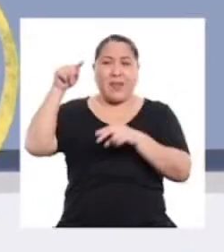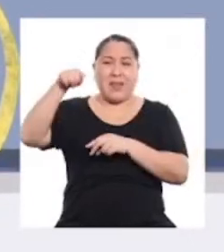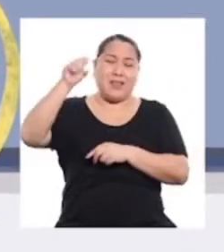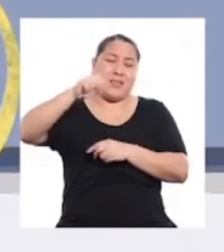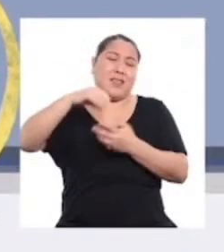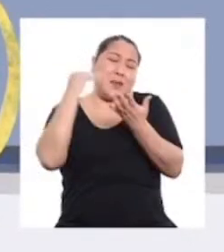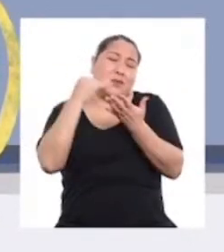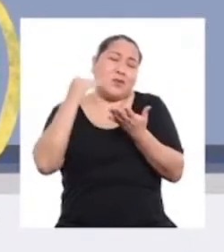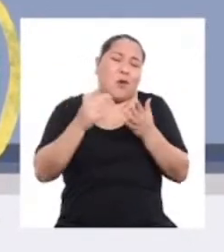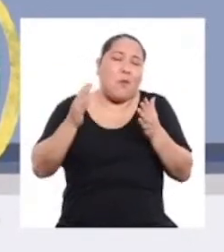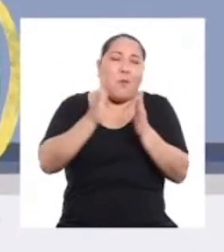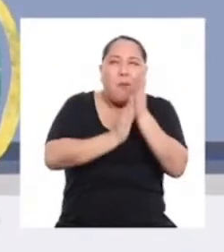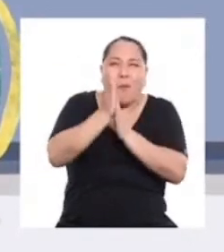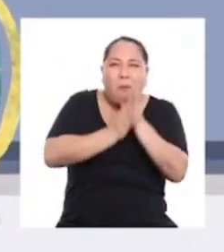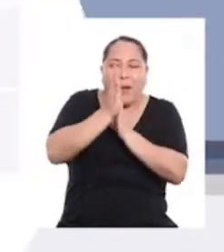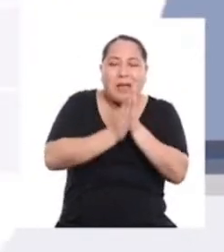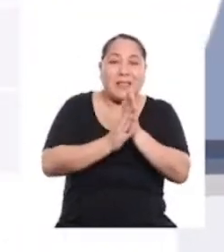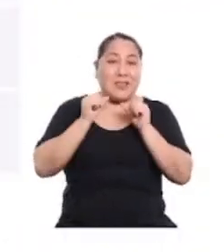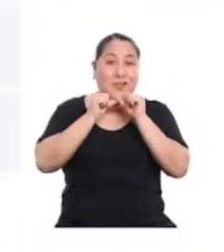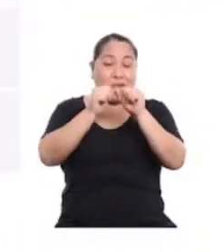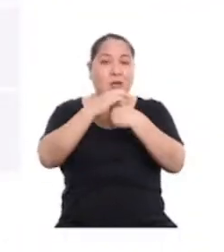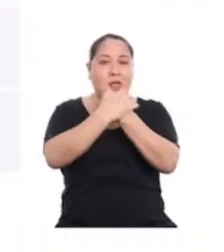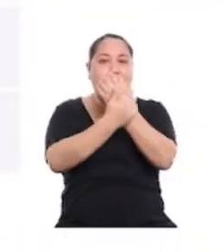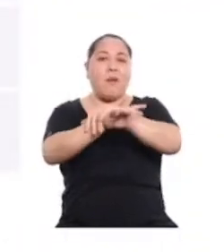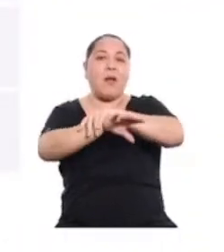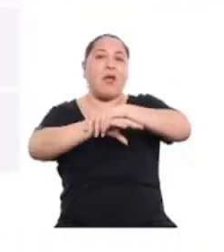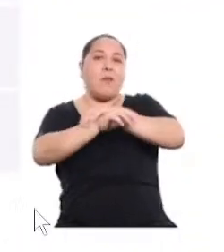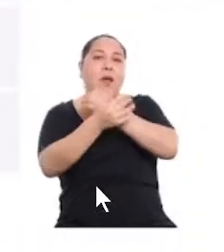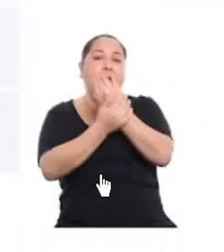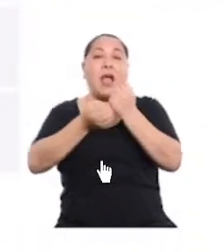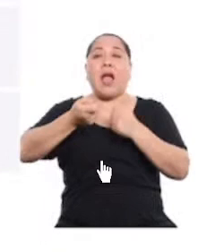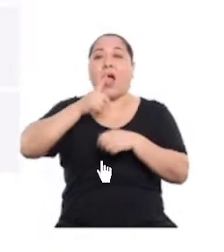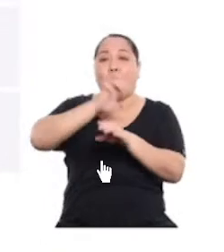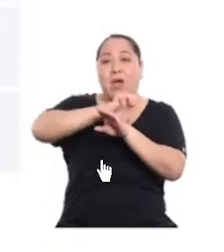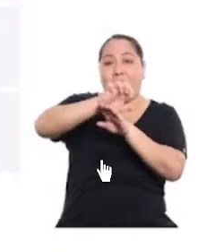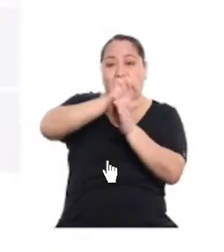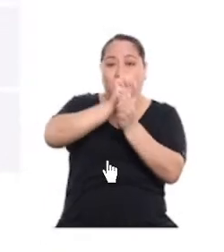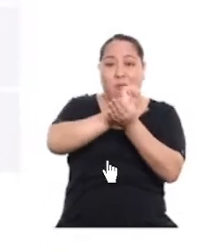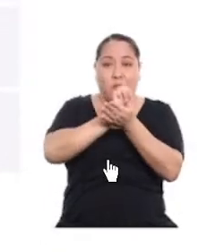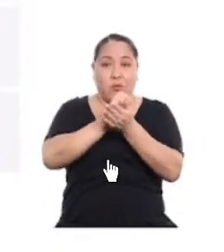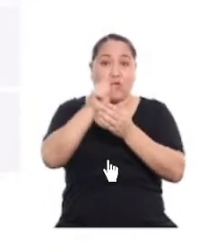a ver que así van a estudiar con más ganas. Y sigamos lavándonos las manos con